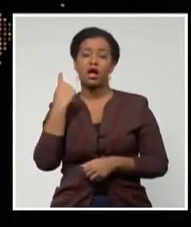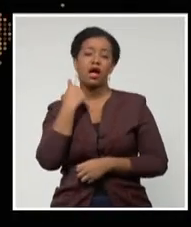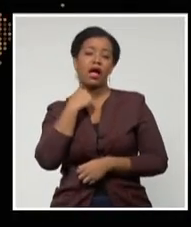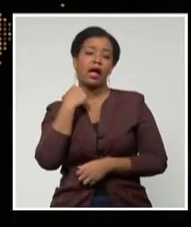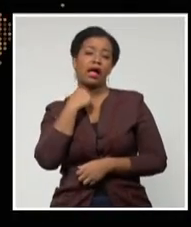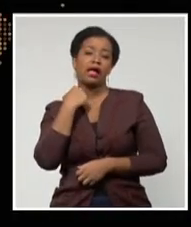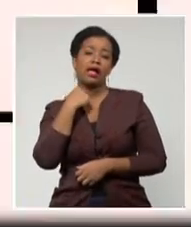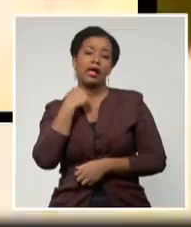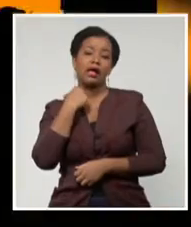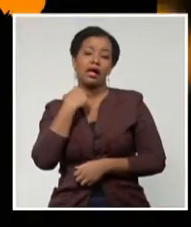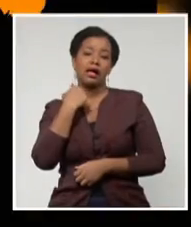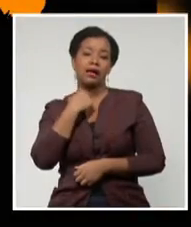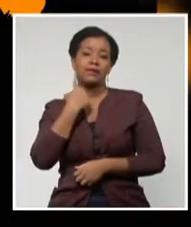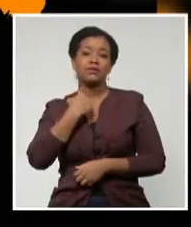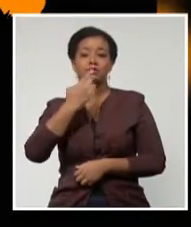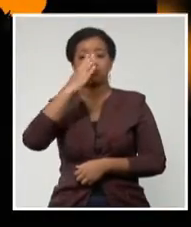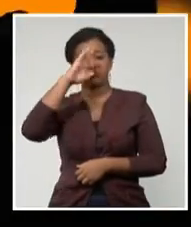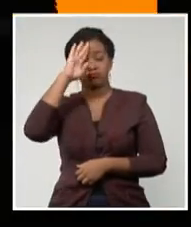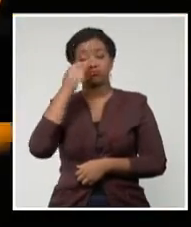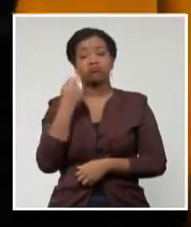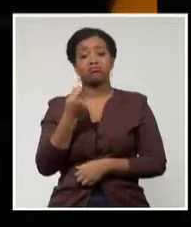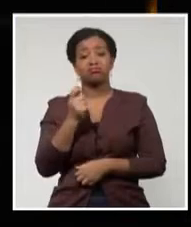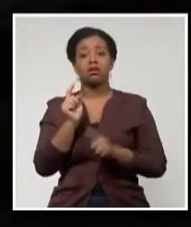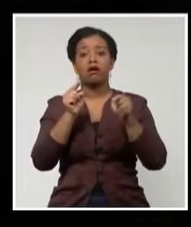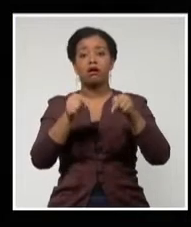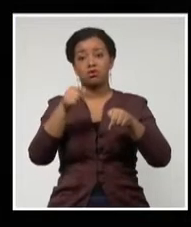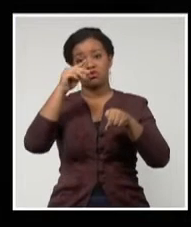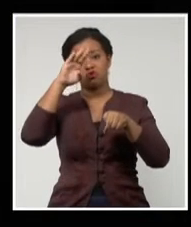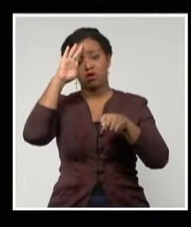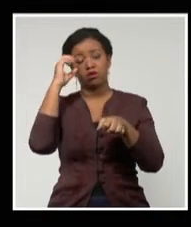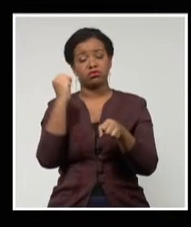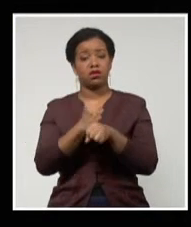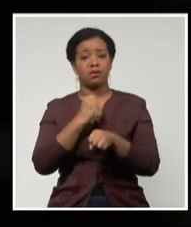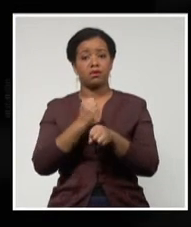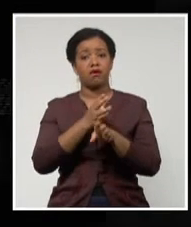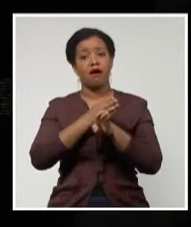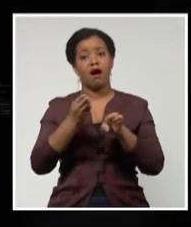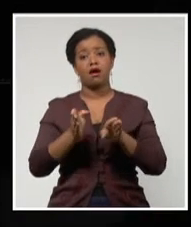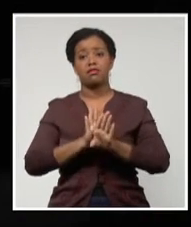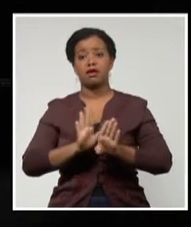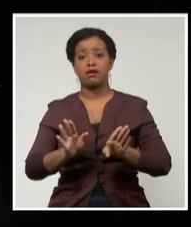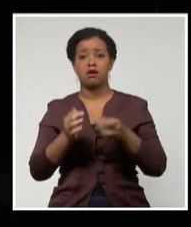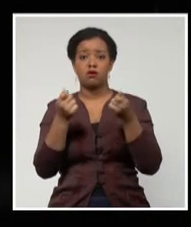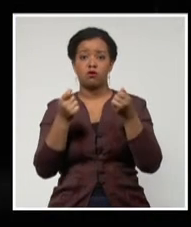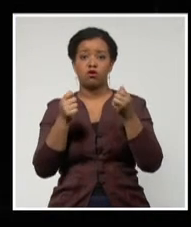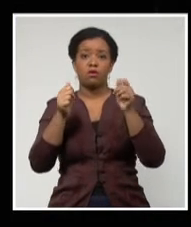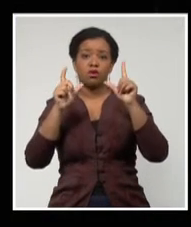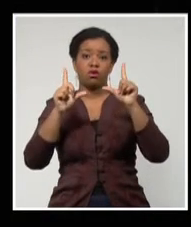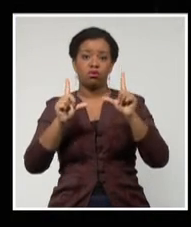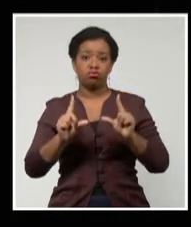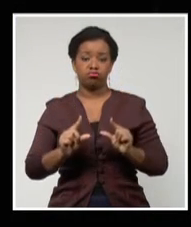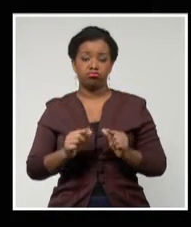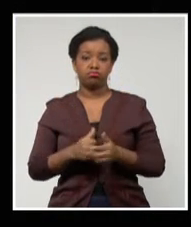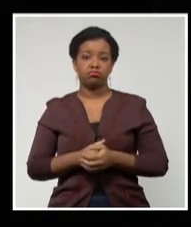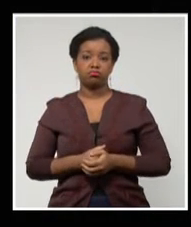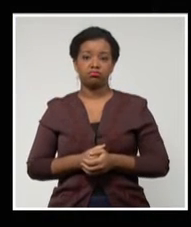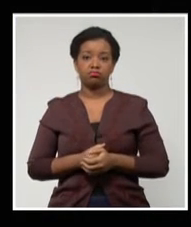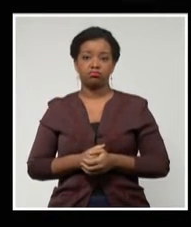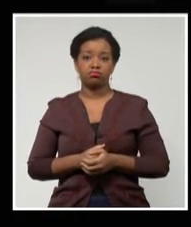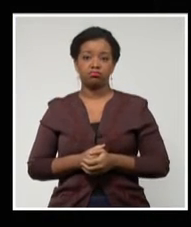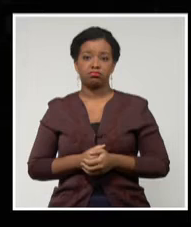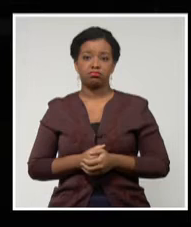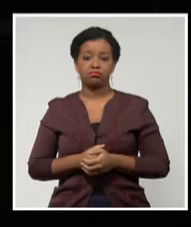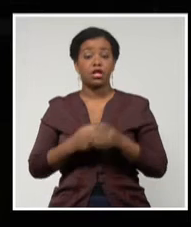cubano incluso costeó la presencia cubana allí, hasta que los índices económicos de Bolivia, satisfactorios, crecimiento superior